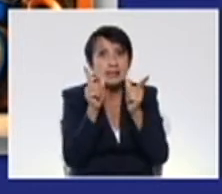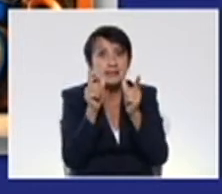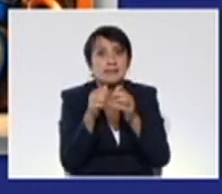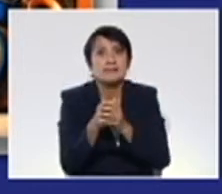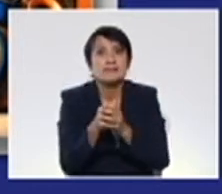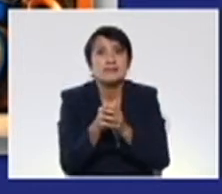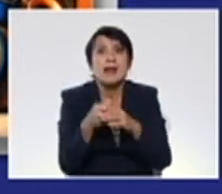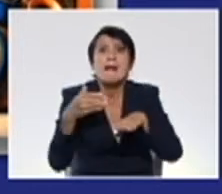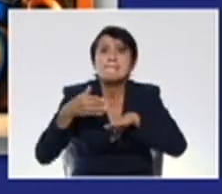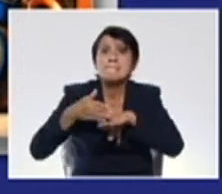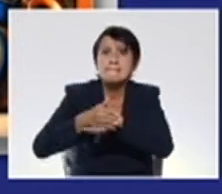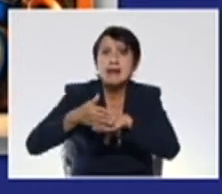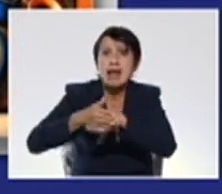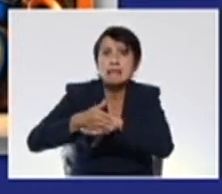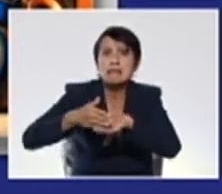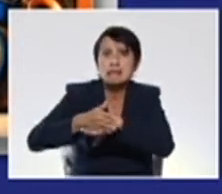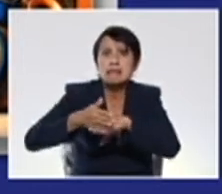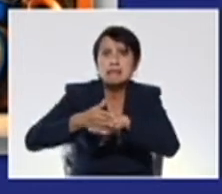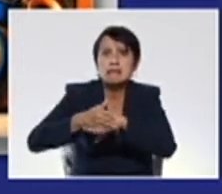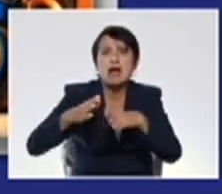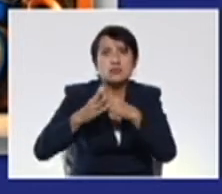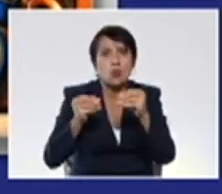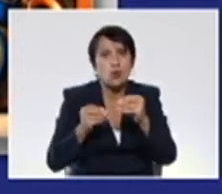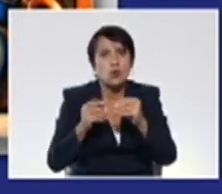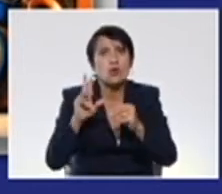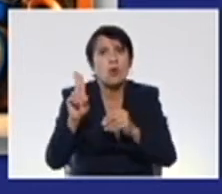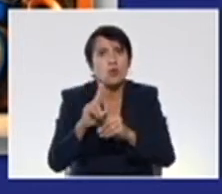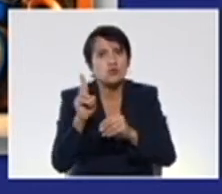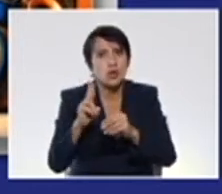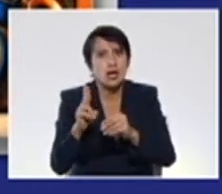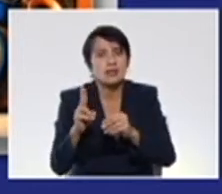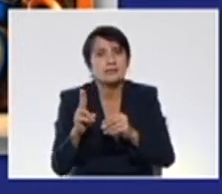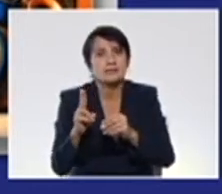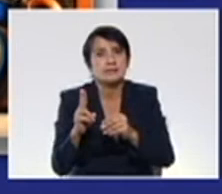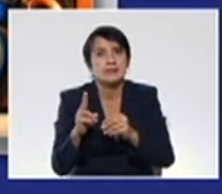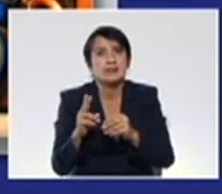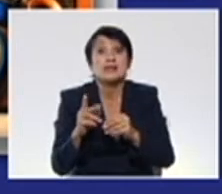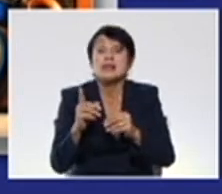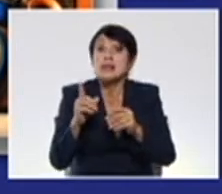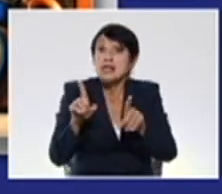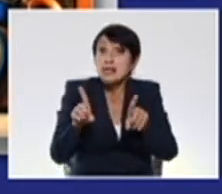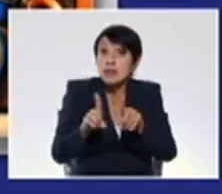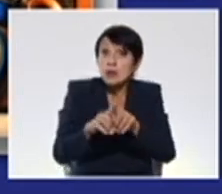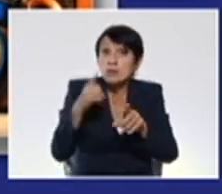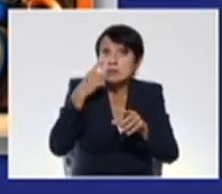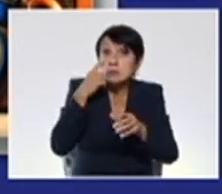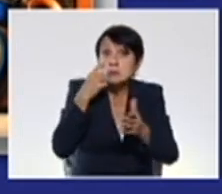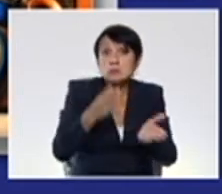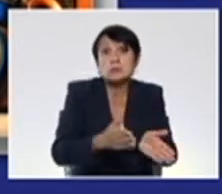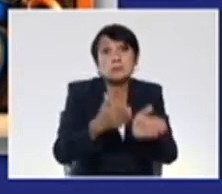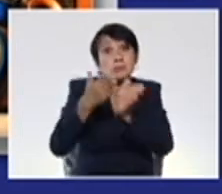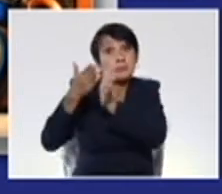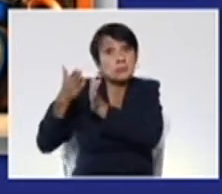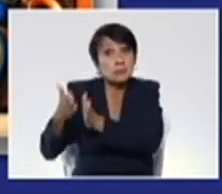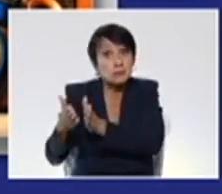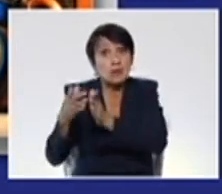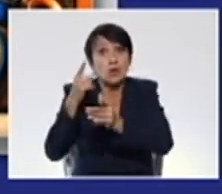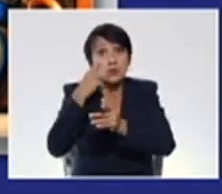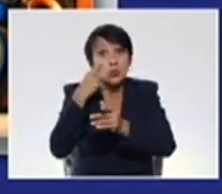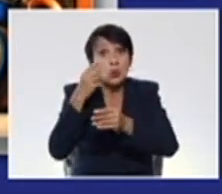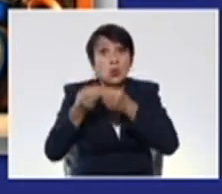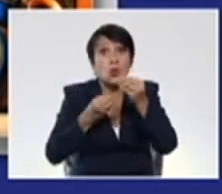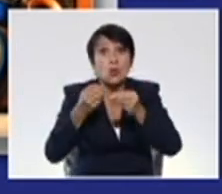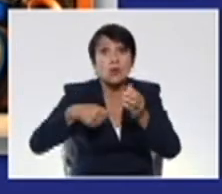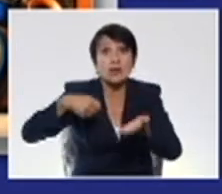También en madera podemos hacer todo lo que son los utensilios de cocina, es decir, y si ven entonces a su lado izquierdo van a ver entonces una especie